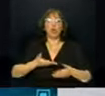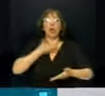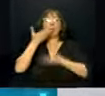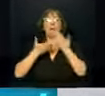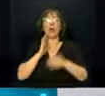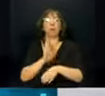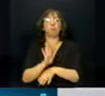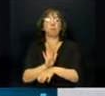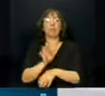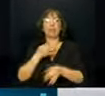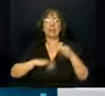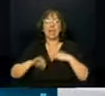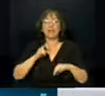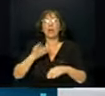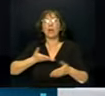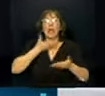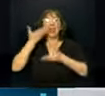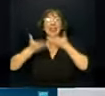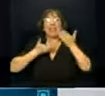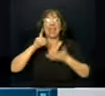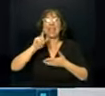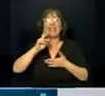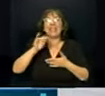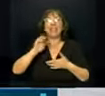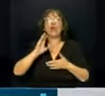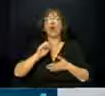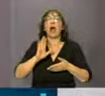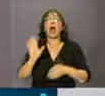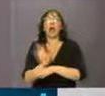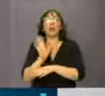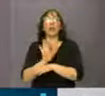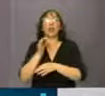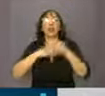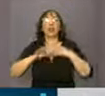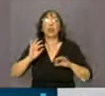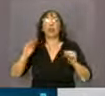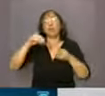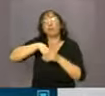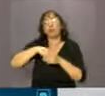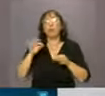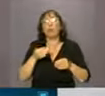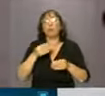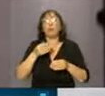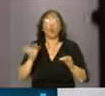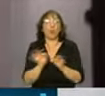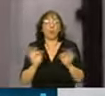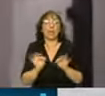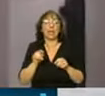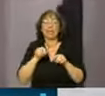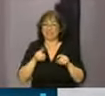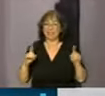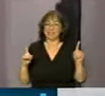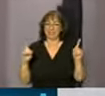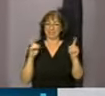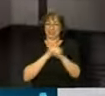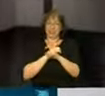teatro y un cantante lírico es un actor de teatro musical con esa complejidad que